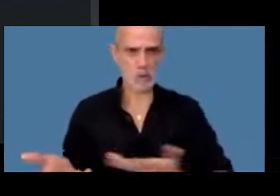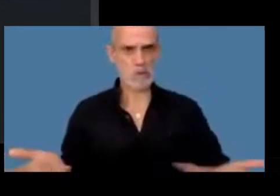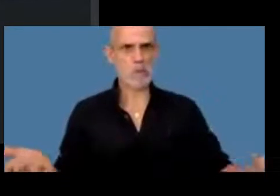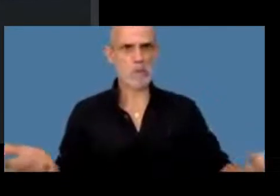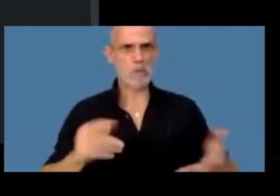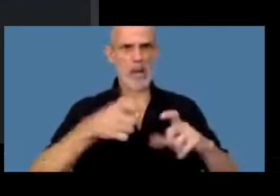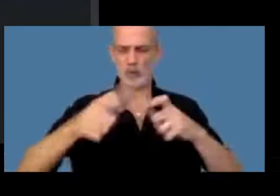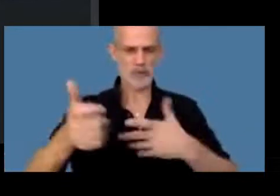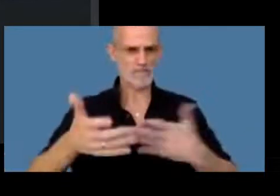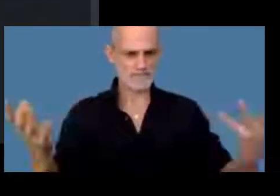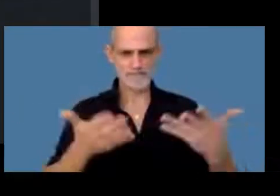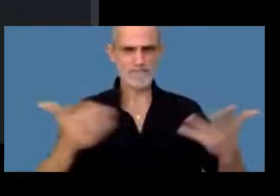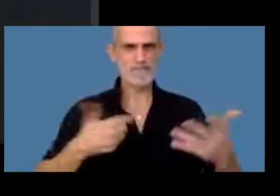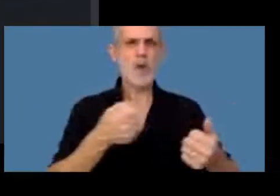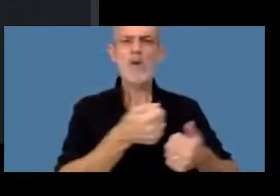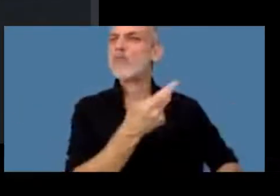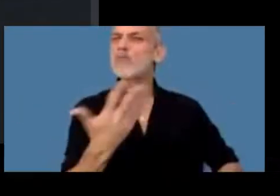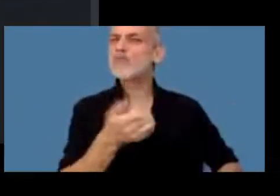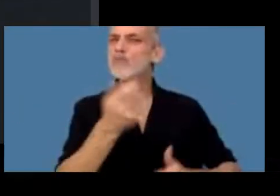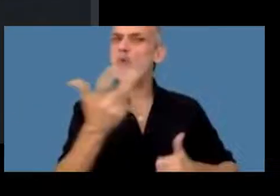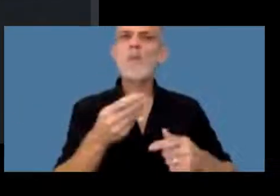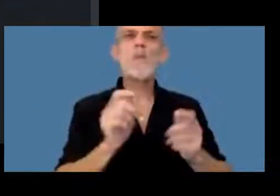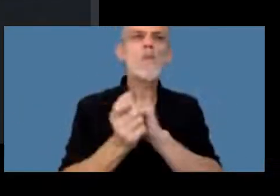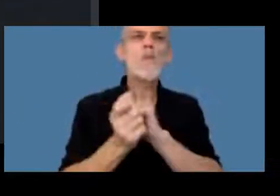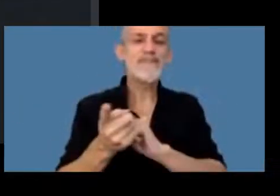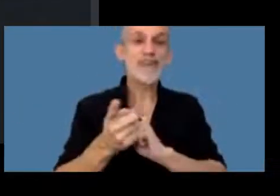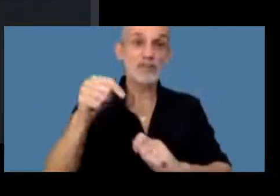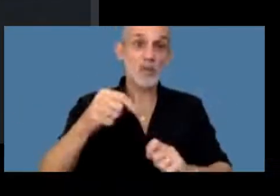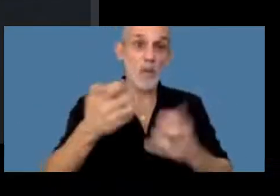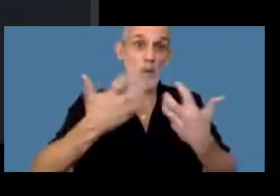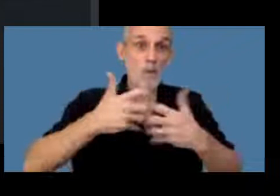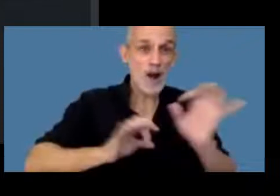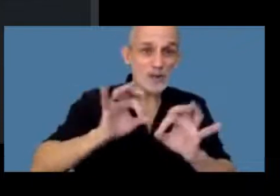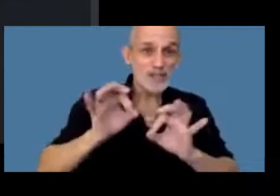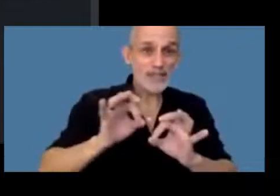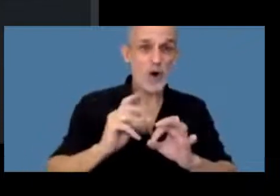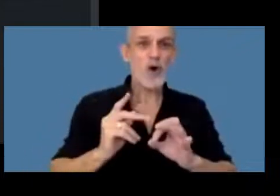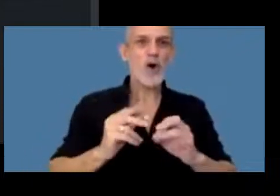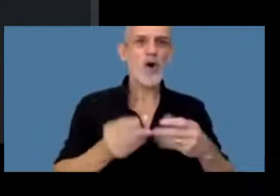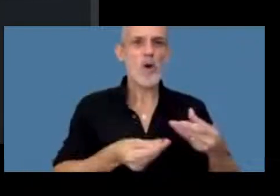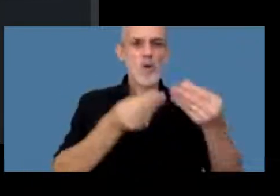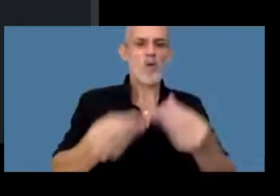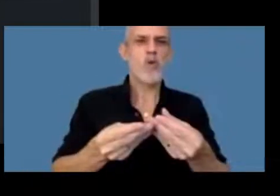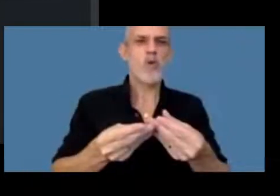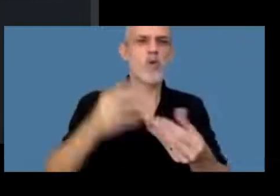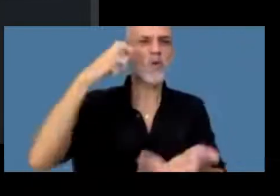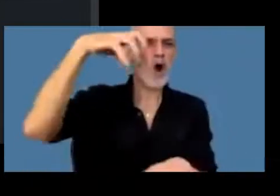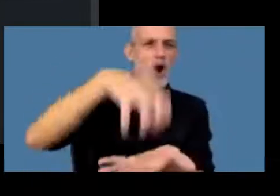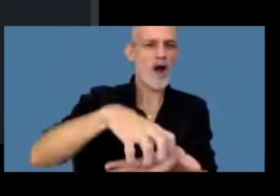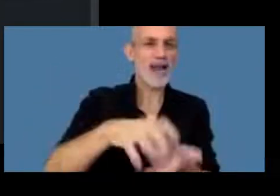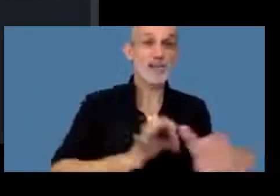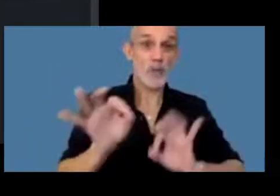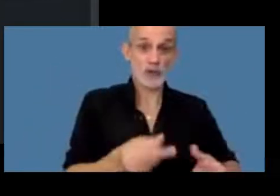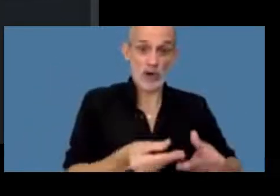Yo cuento modificaciones desde incluso el inicio de un proyecto, el ingreso de un proyecto al Poder Legislativo, digamos, y después